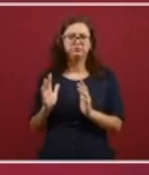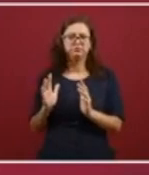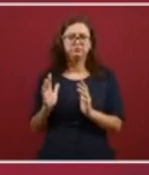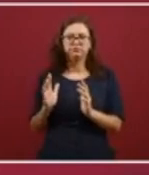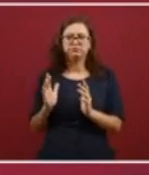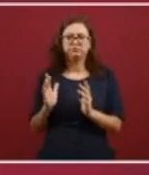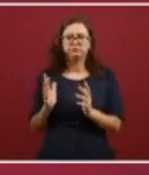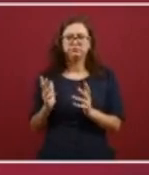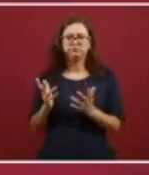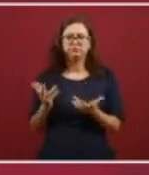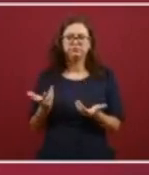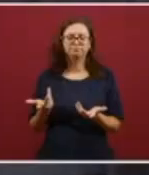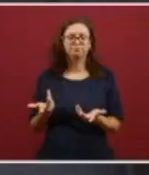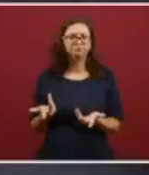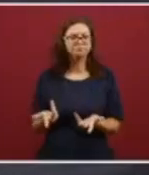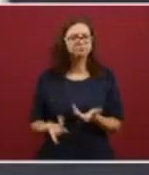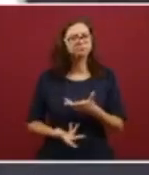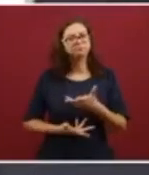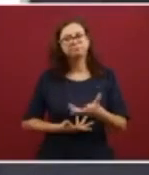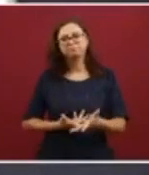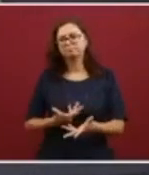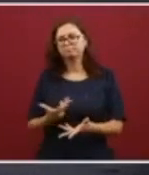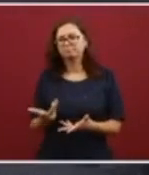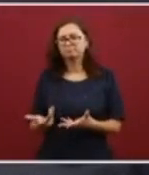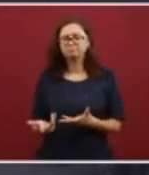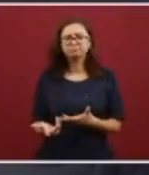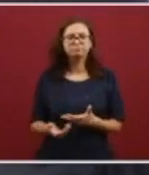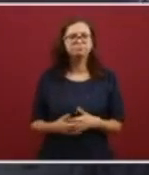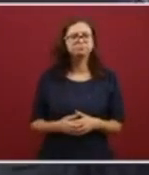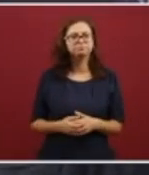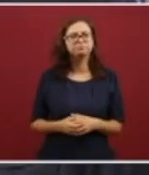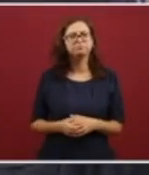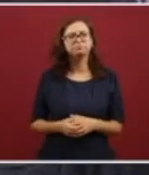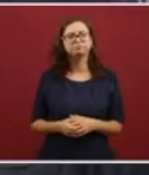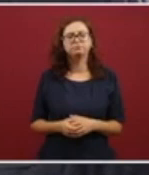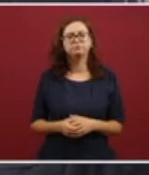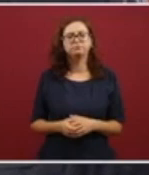no vamos a permitir